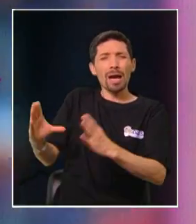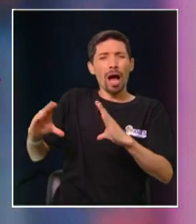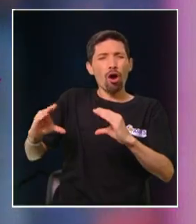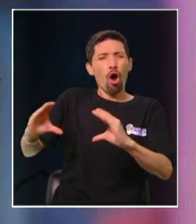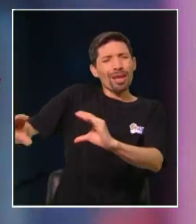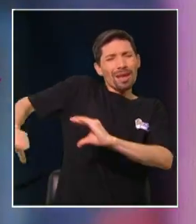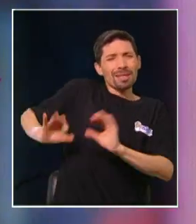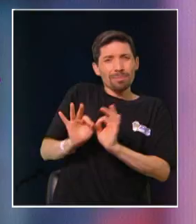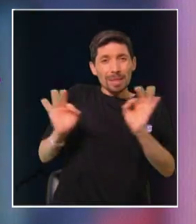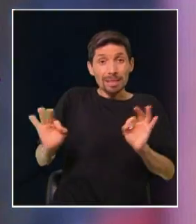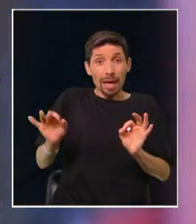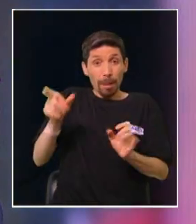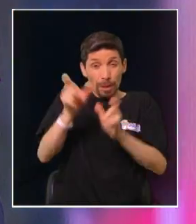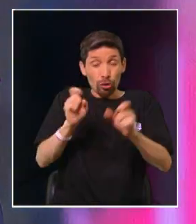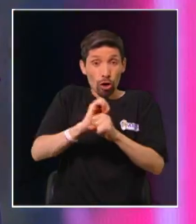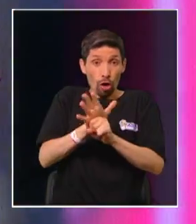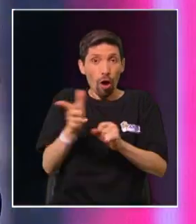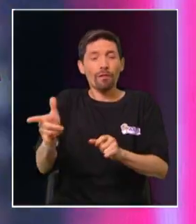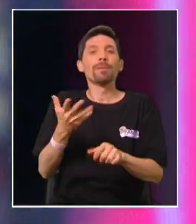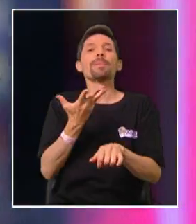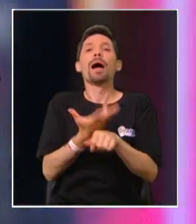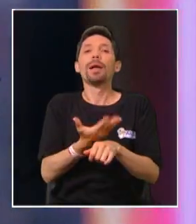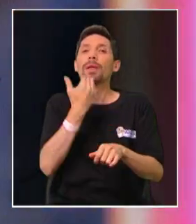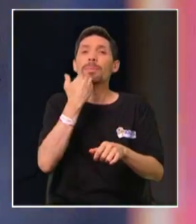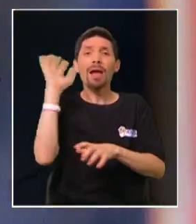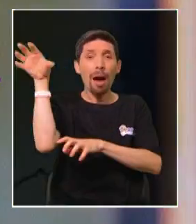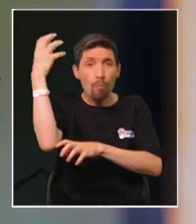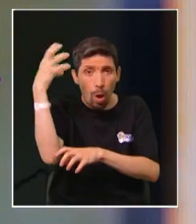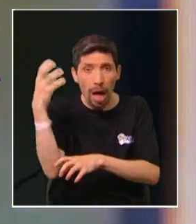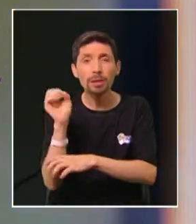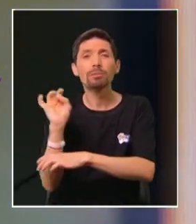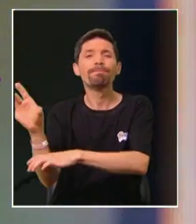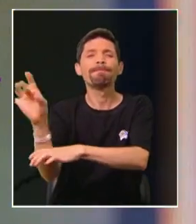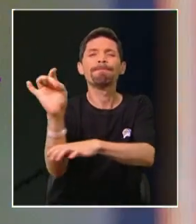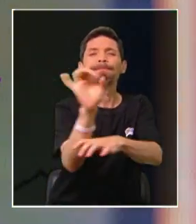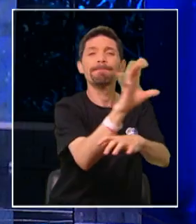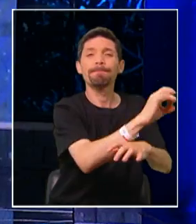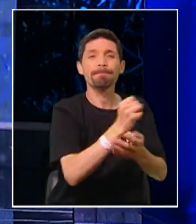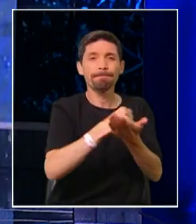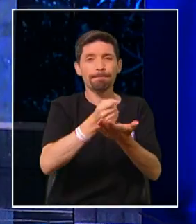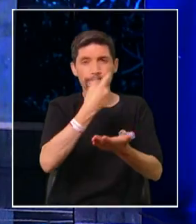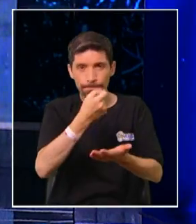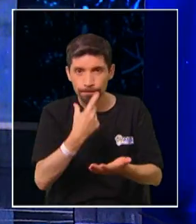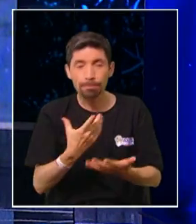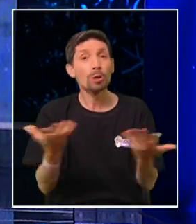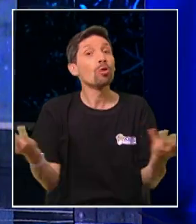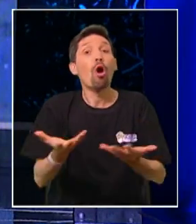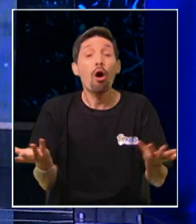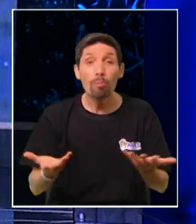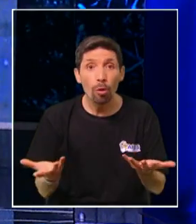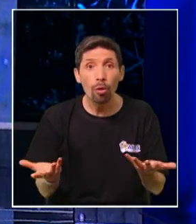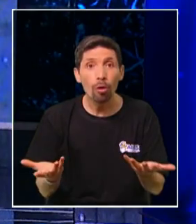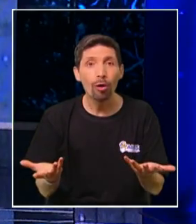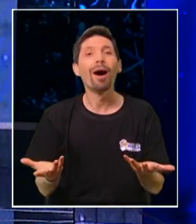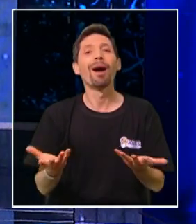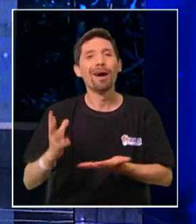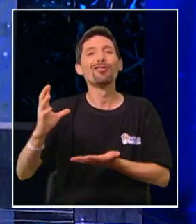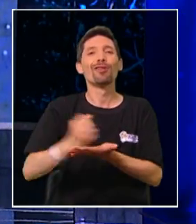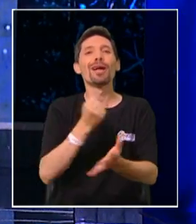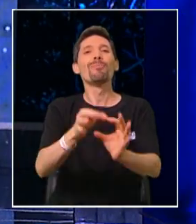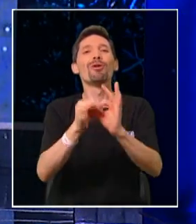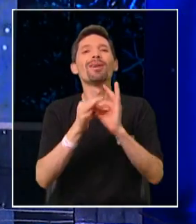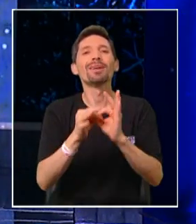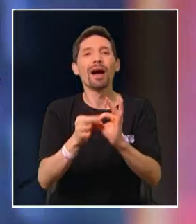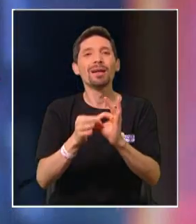con nuestra ambulancia. ¿Cómo lo hicimos? Gracias a los recursos que todo Chile le entregó